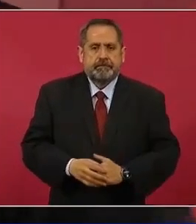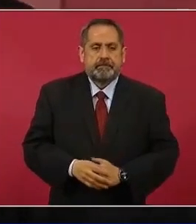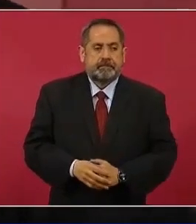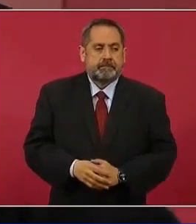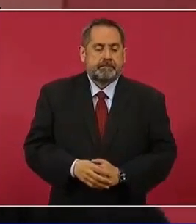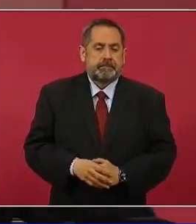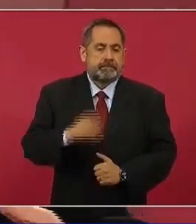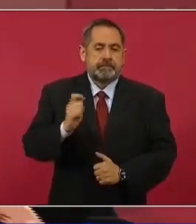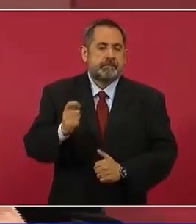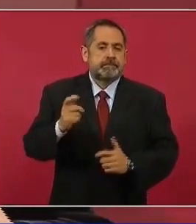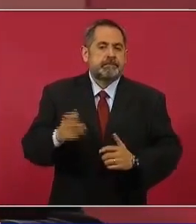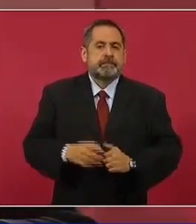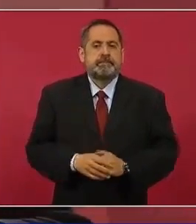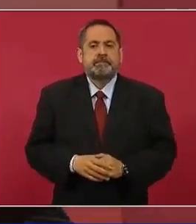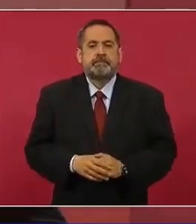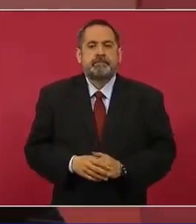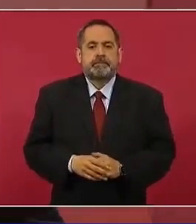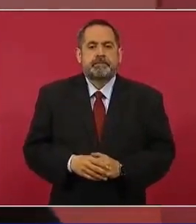Porque